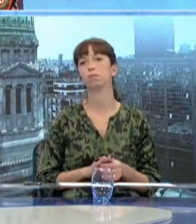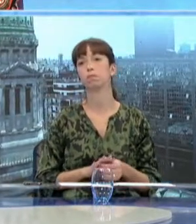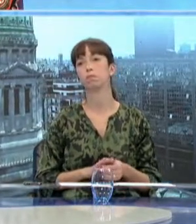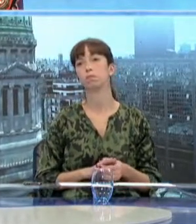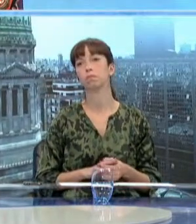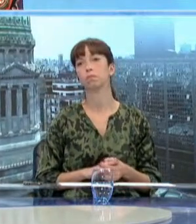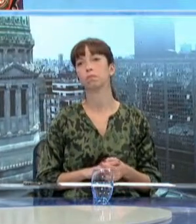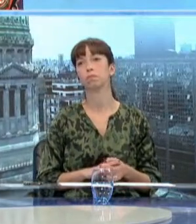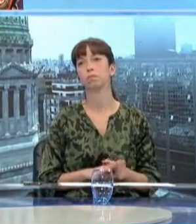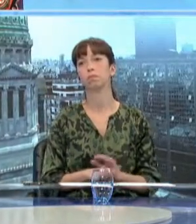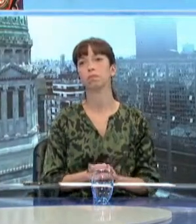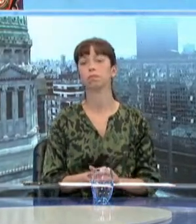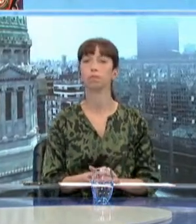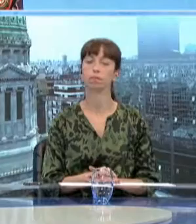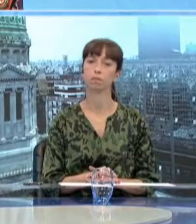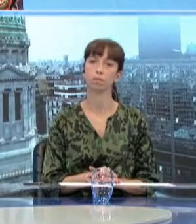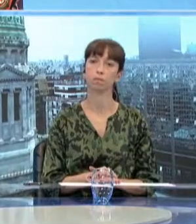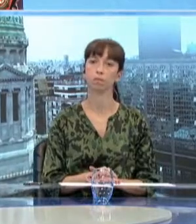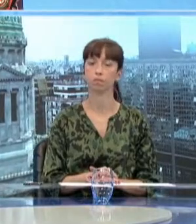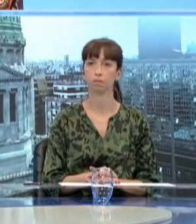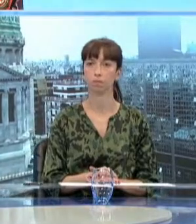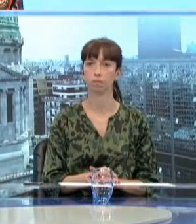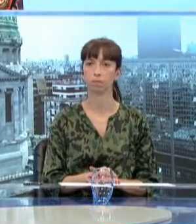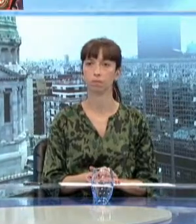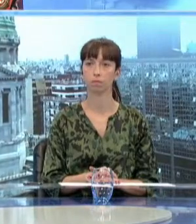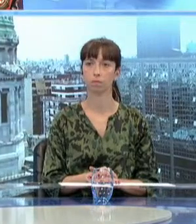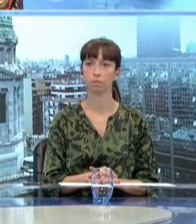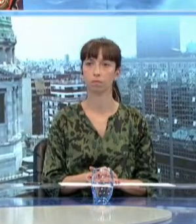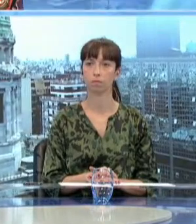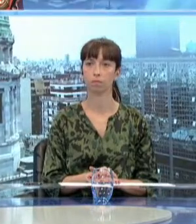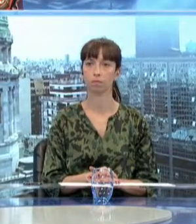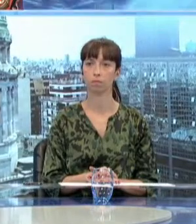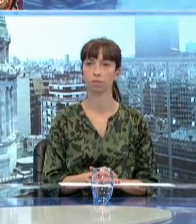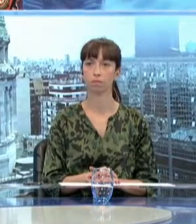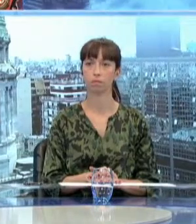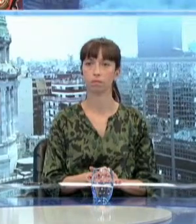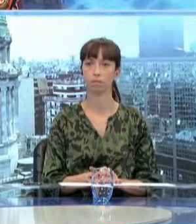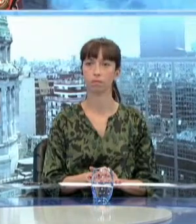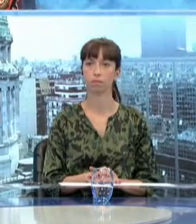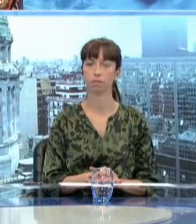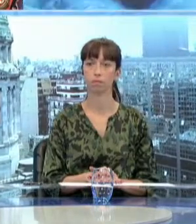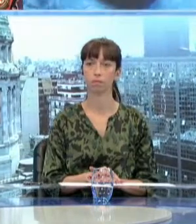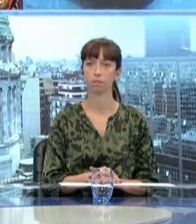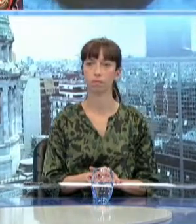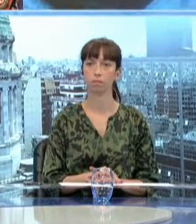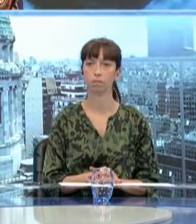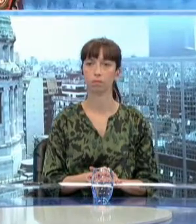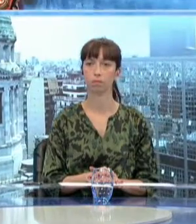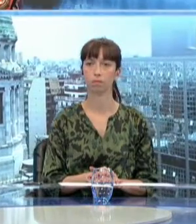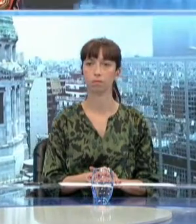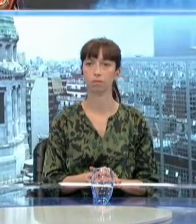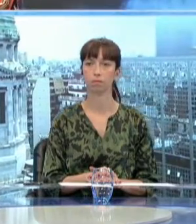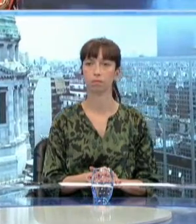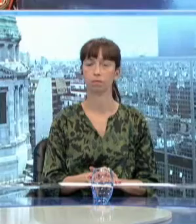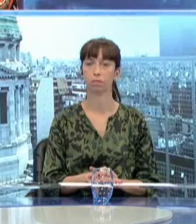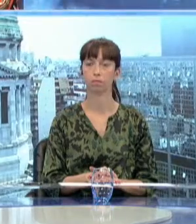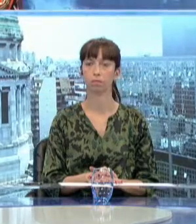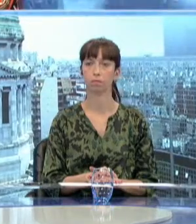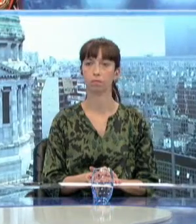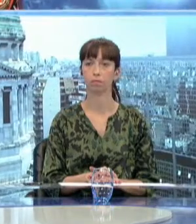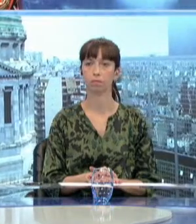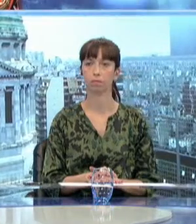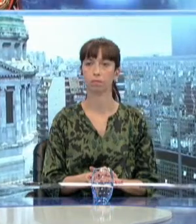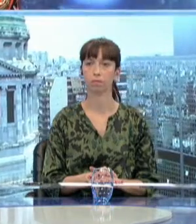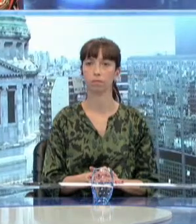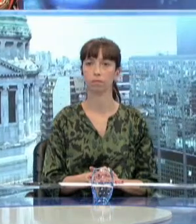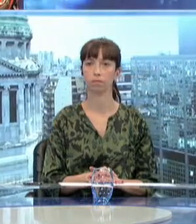y provincia, la deuda reestructurada de las provincias con el FGS, planteé también la cuestión previsional,